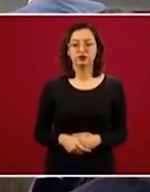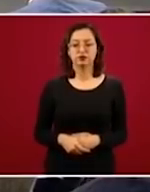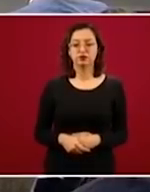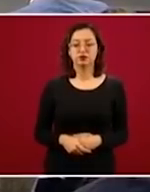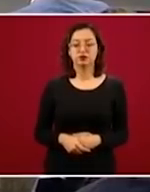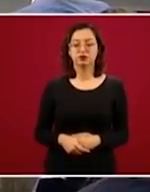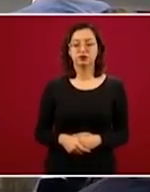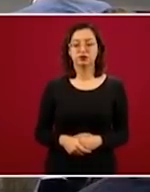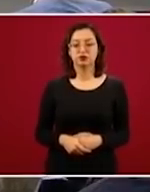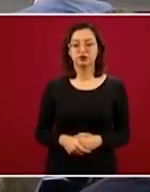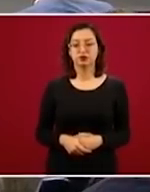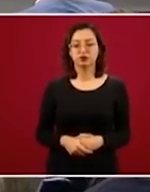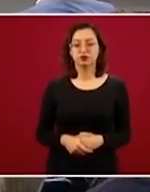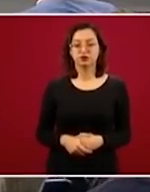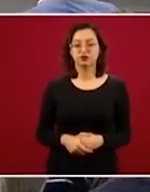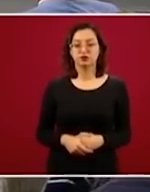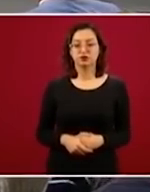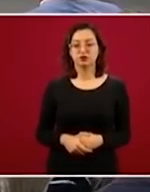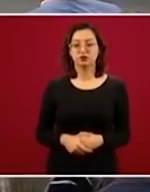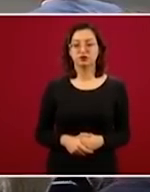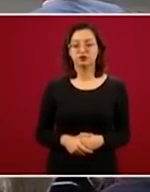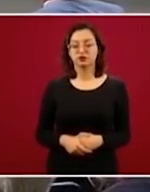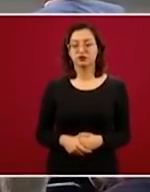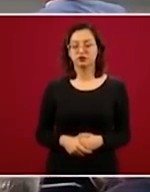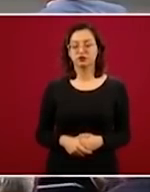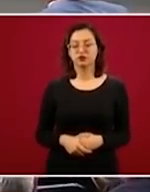y no sabe construir el futuro